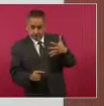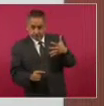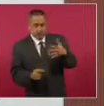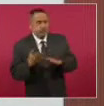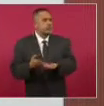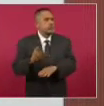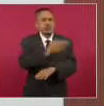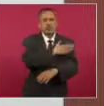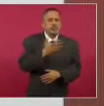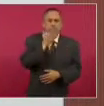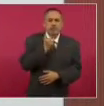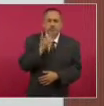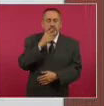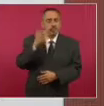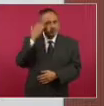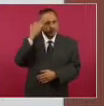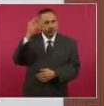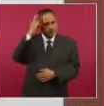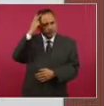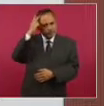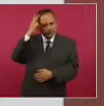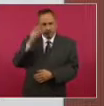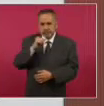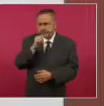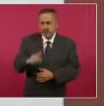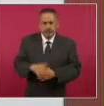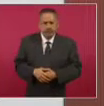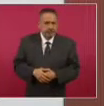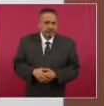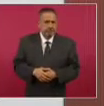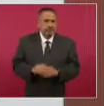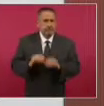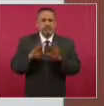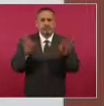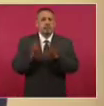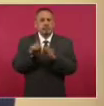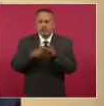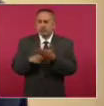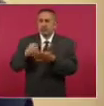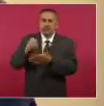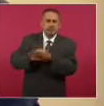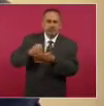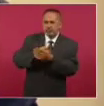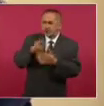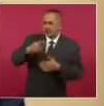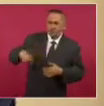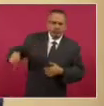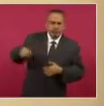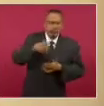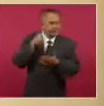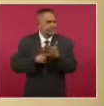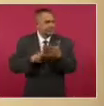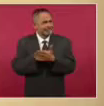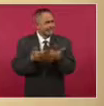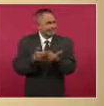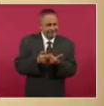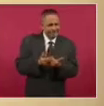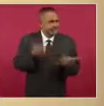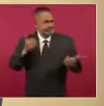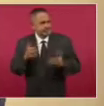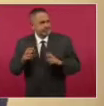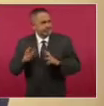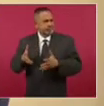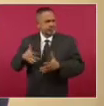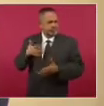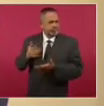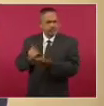existía en el porfiriato. Es indudable que la lucha del pueblo por su emancipación,